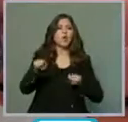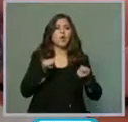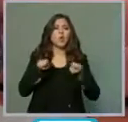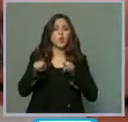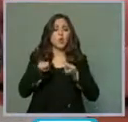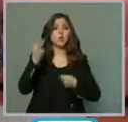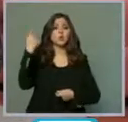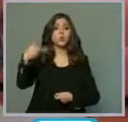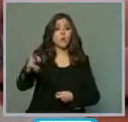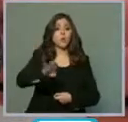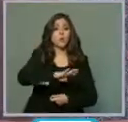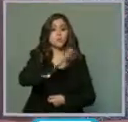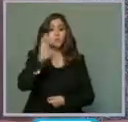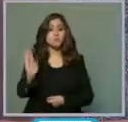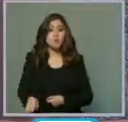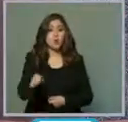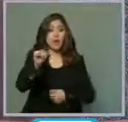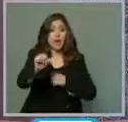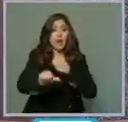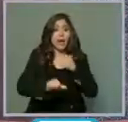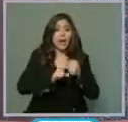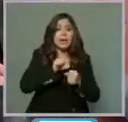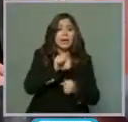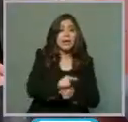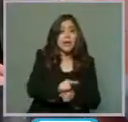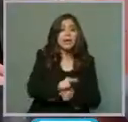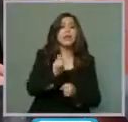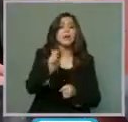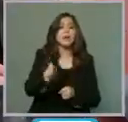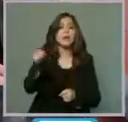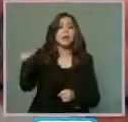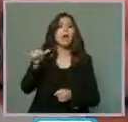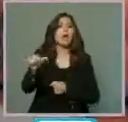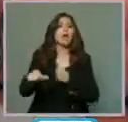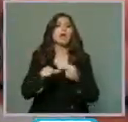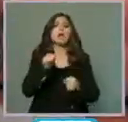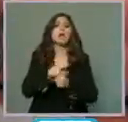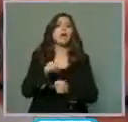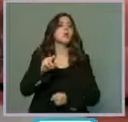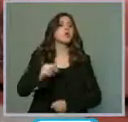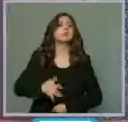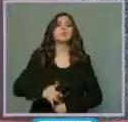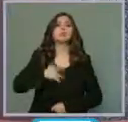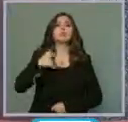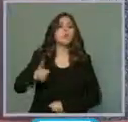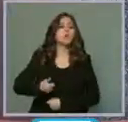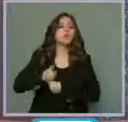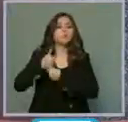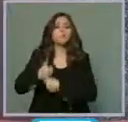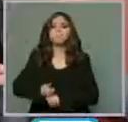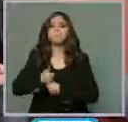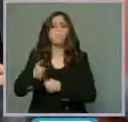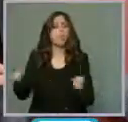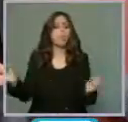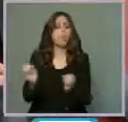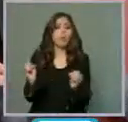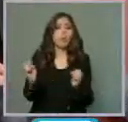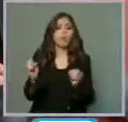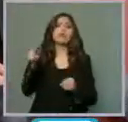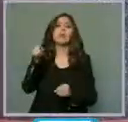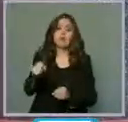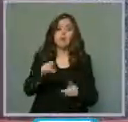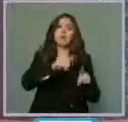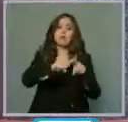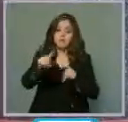es algo muy interesante, se hace sin que sufran, sin que sufran. Entonces, tienen unos procedimientos, la verdad, en